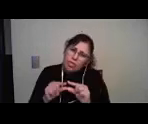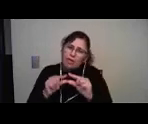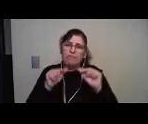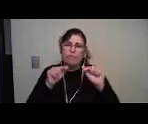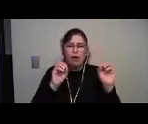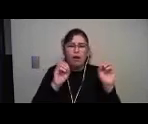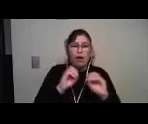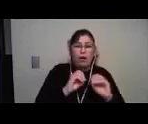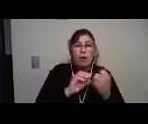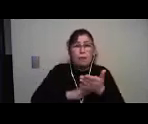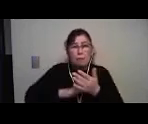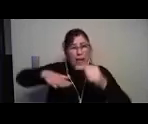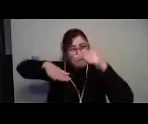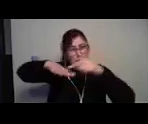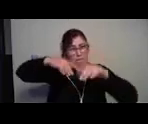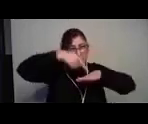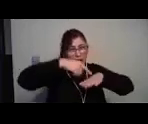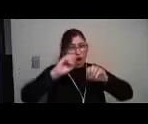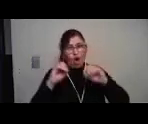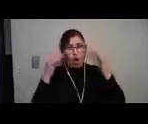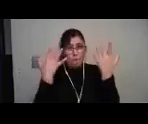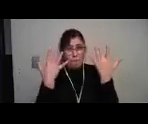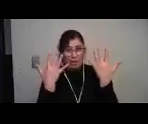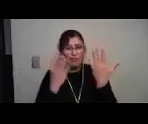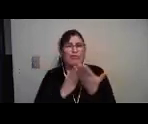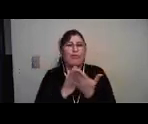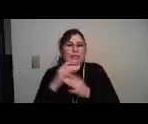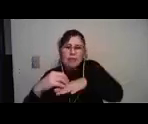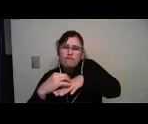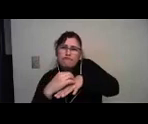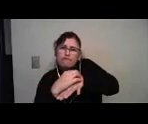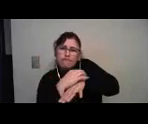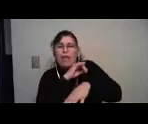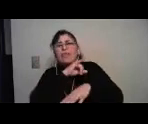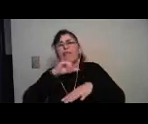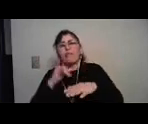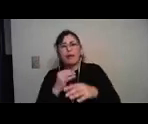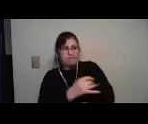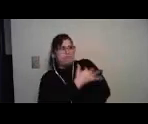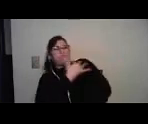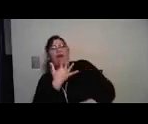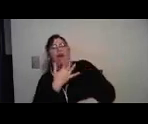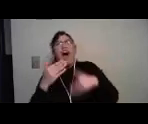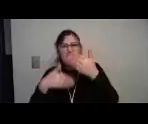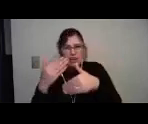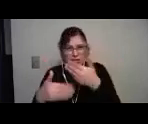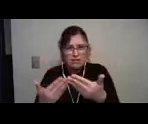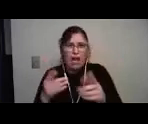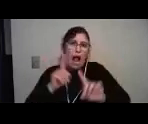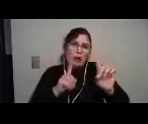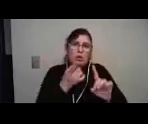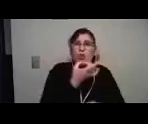o en pies ya y comienzan en ascenso de forma progresiva. Algunas patologías producen dolor intenso, otro